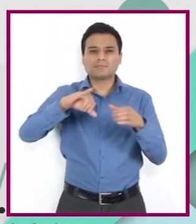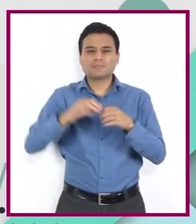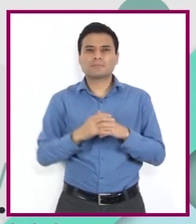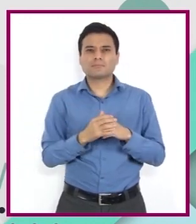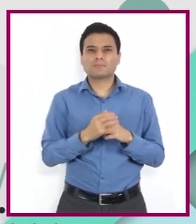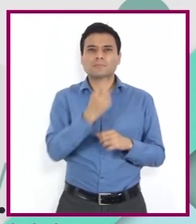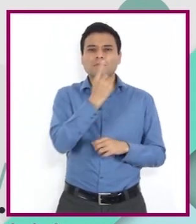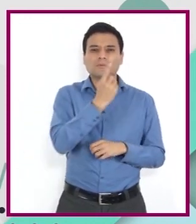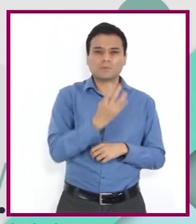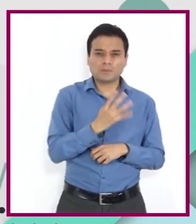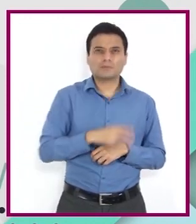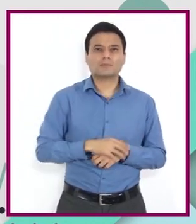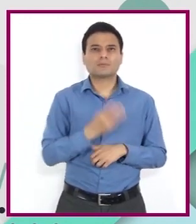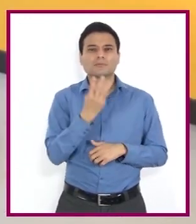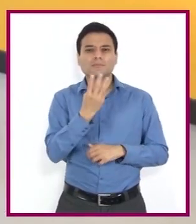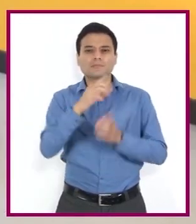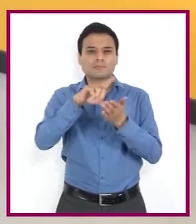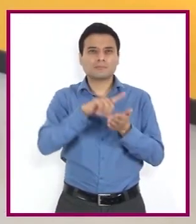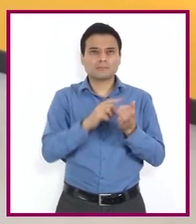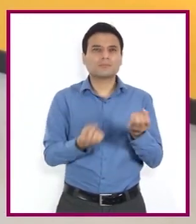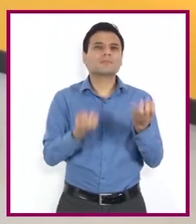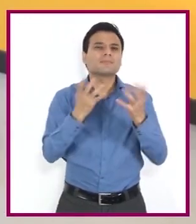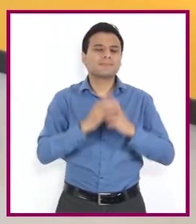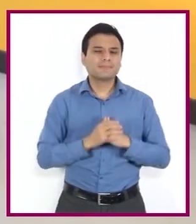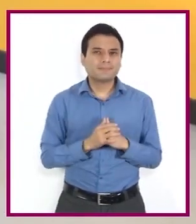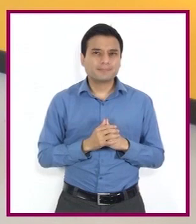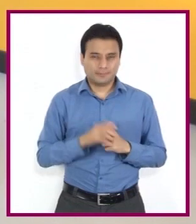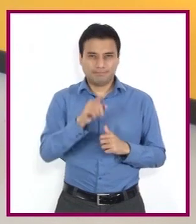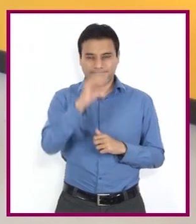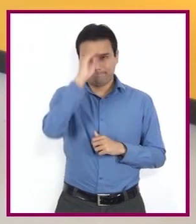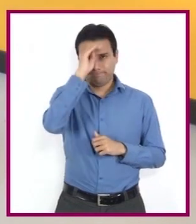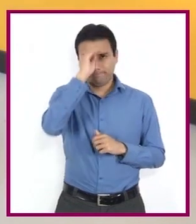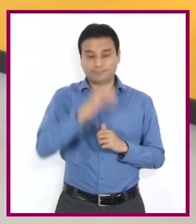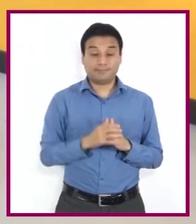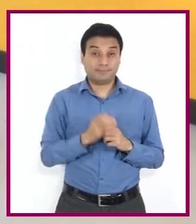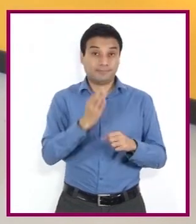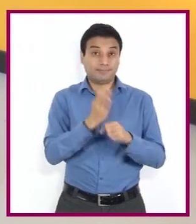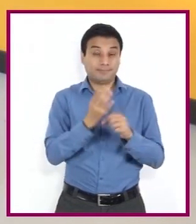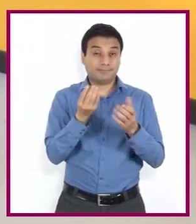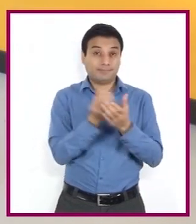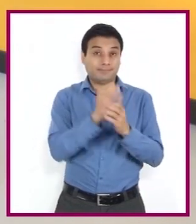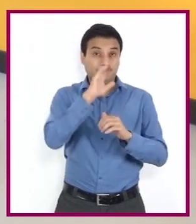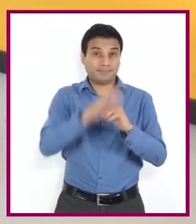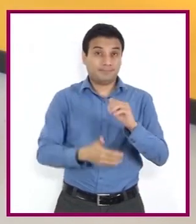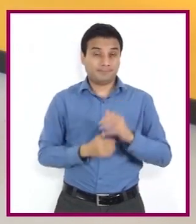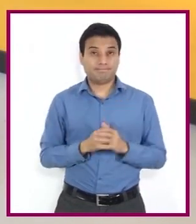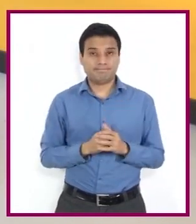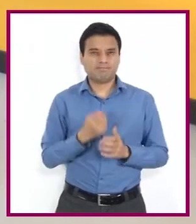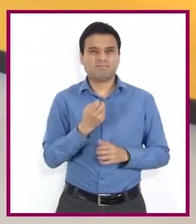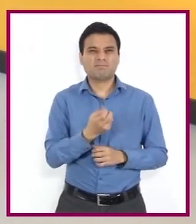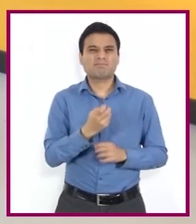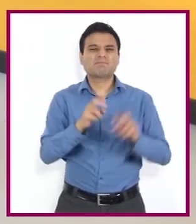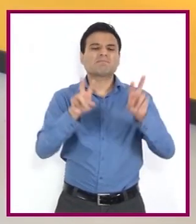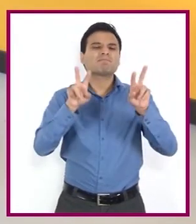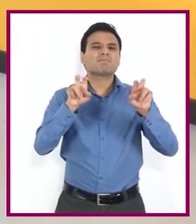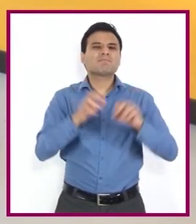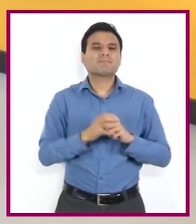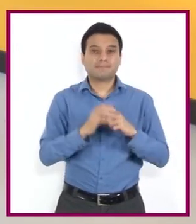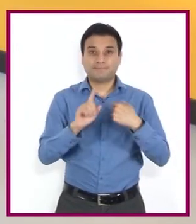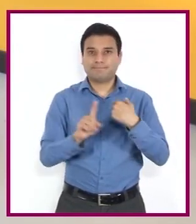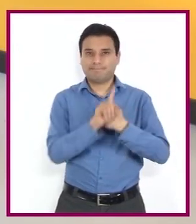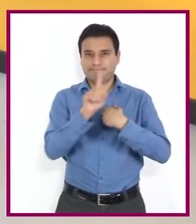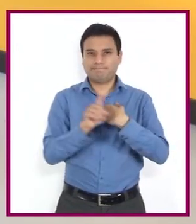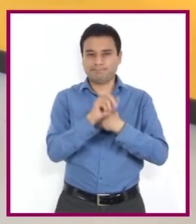la misma cantidad de agua? Hemos llegado al final de la sesión, dedicada a la resolución de problemas